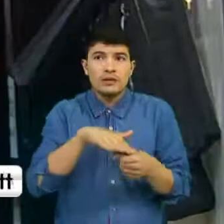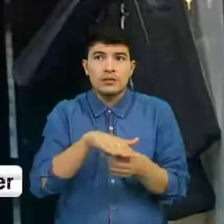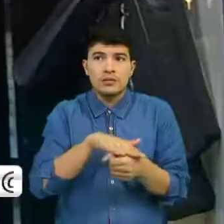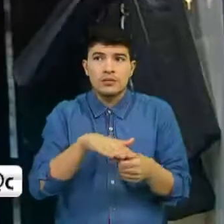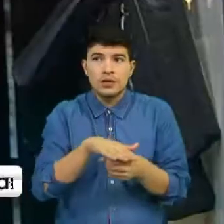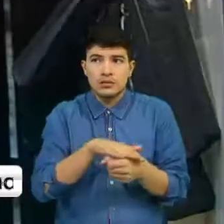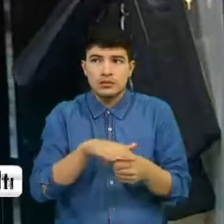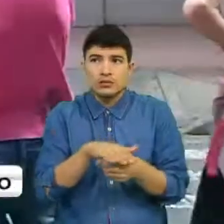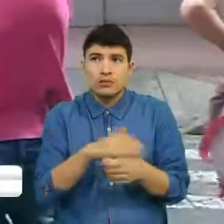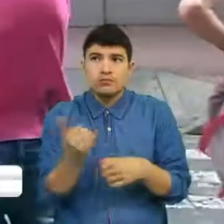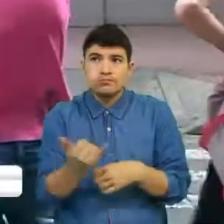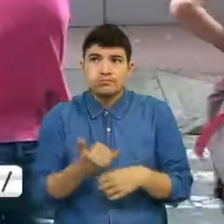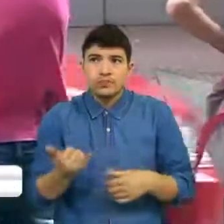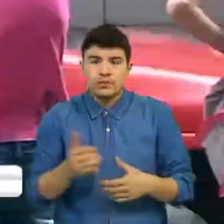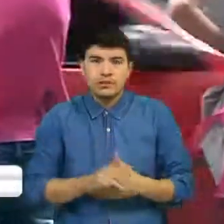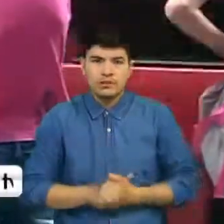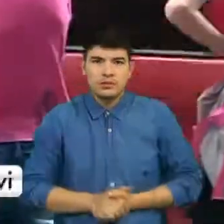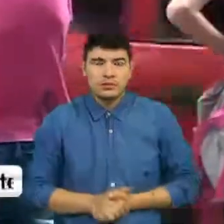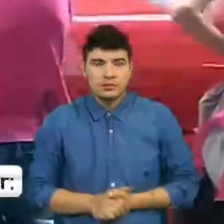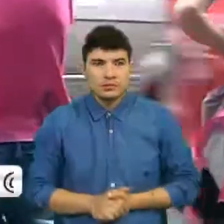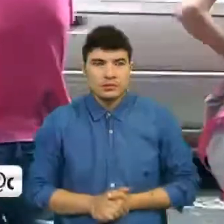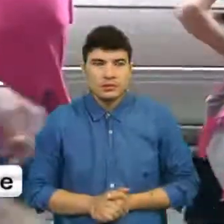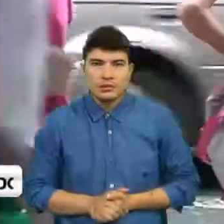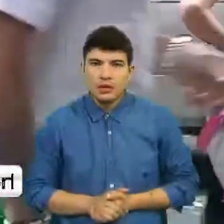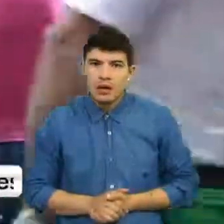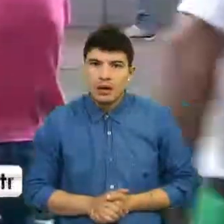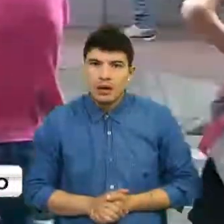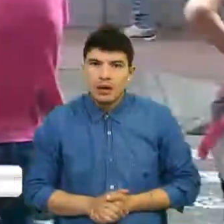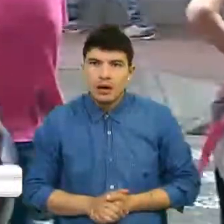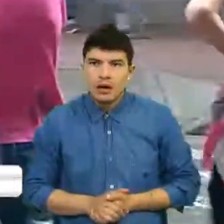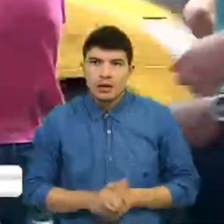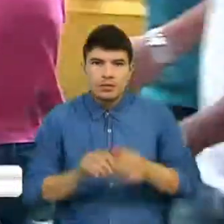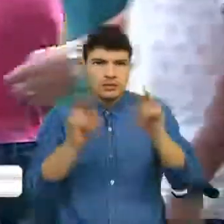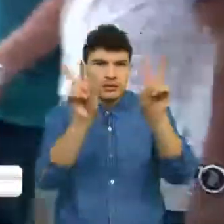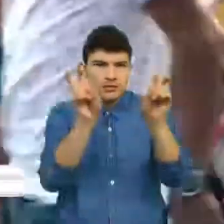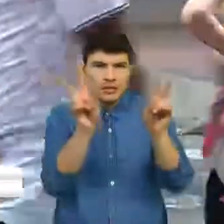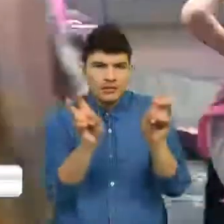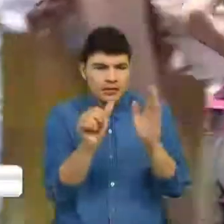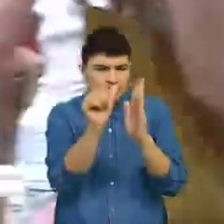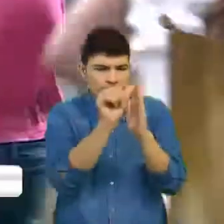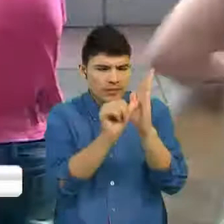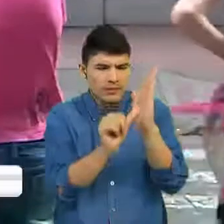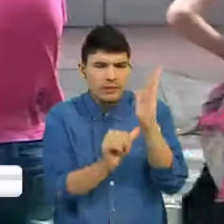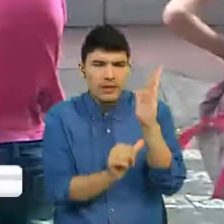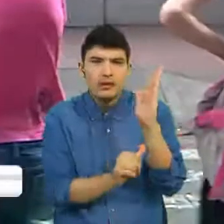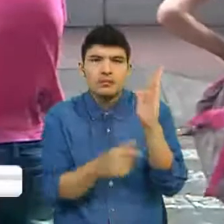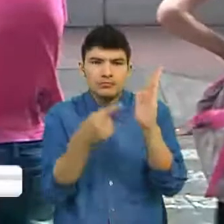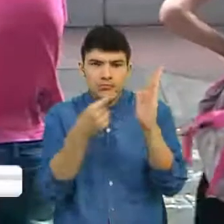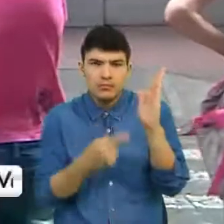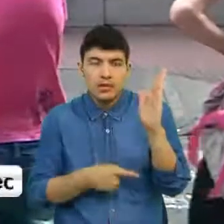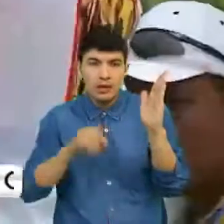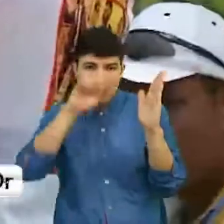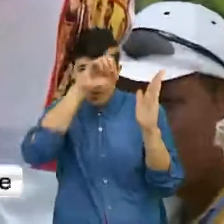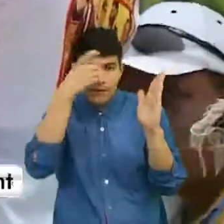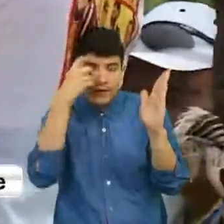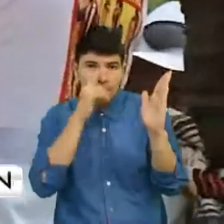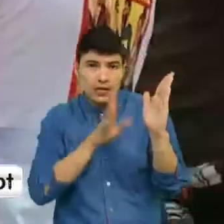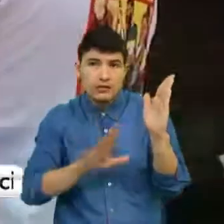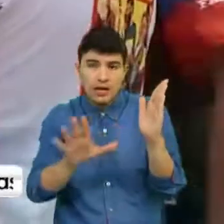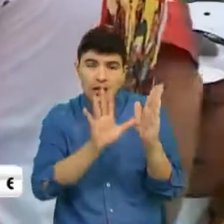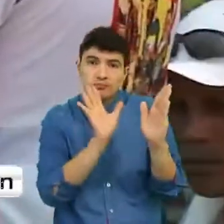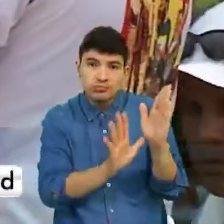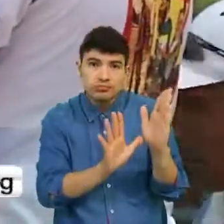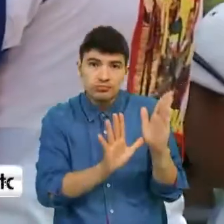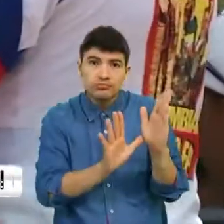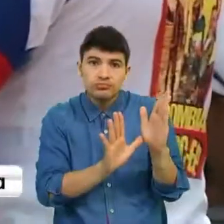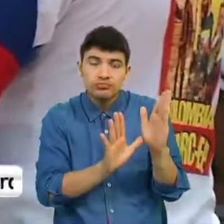sí, que se va a presentar. De esa manera, esos puntos quedan prácticamente blindados por parte del gobierno nacional en lo que tiene